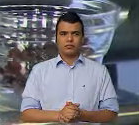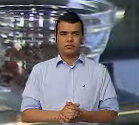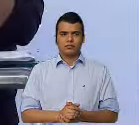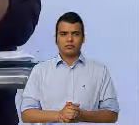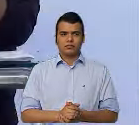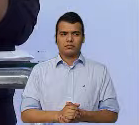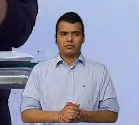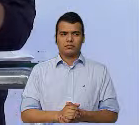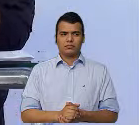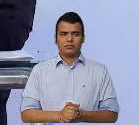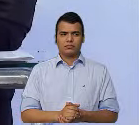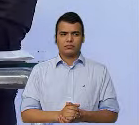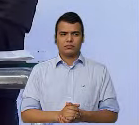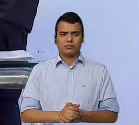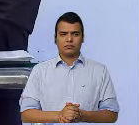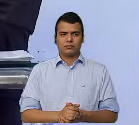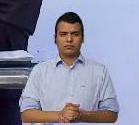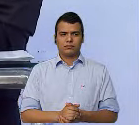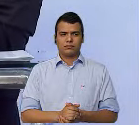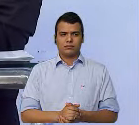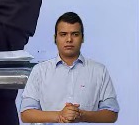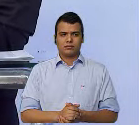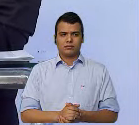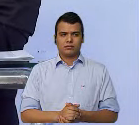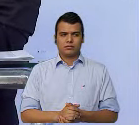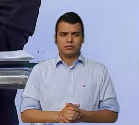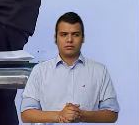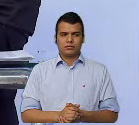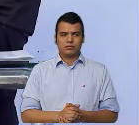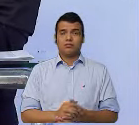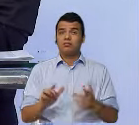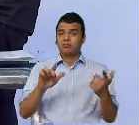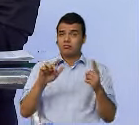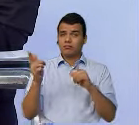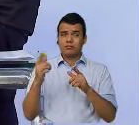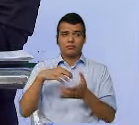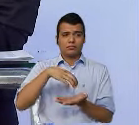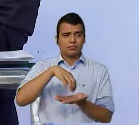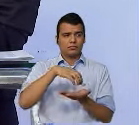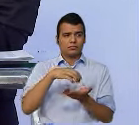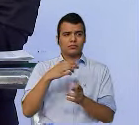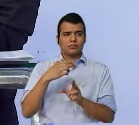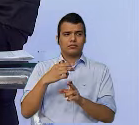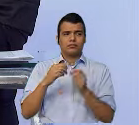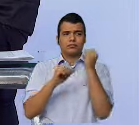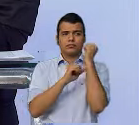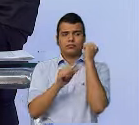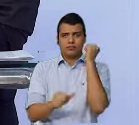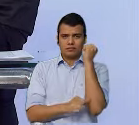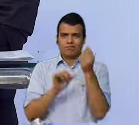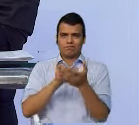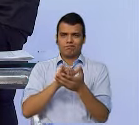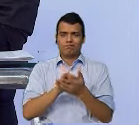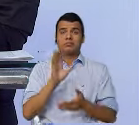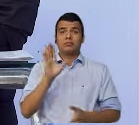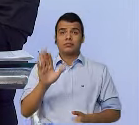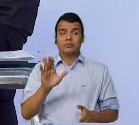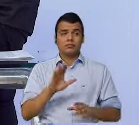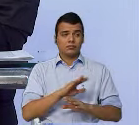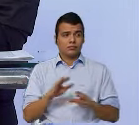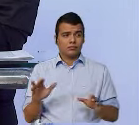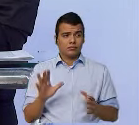¿Ya? ¿Listo? Listo. Eso fue aquí todo. Nos queda nuestro postre. Este postre tiene el nombre de plátanos en gloria, porque cuando